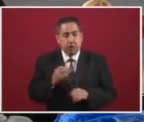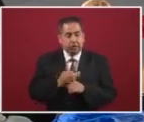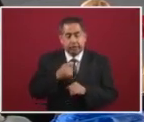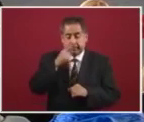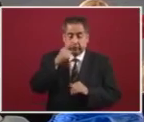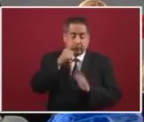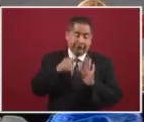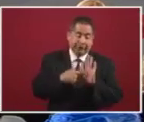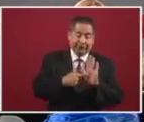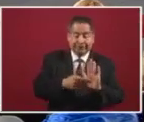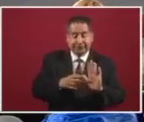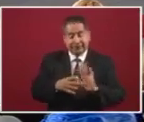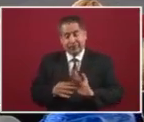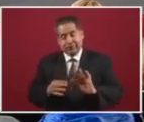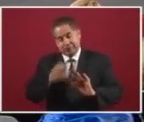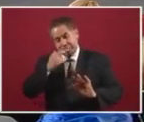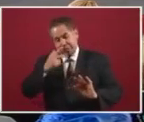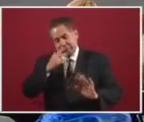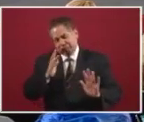presumiendo,